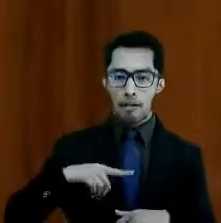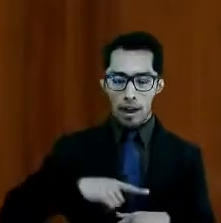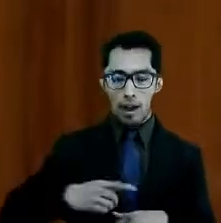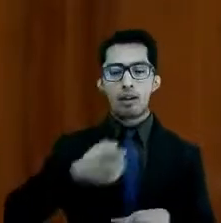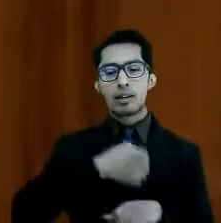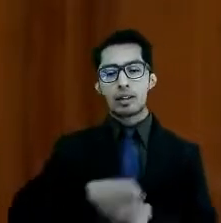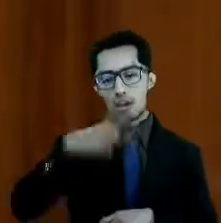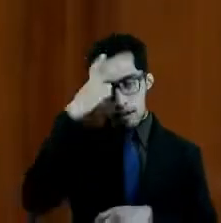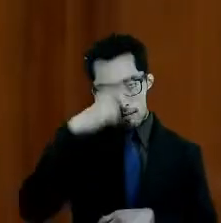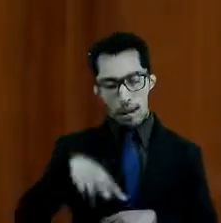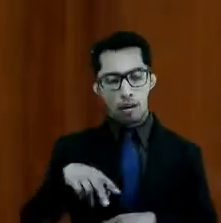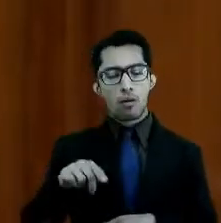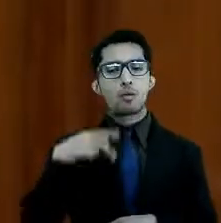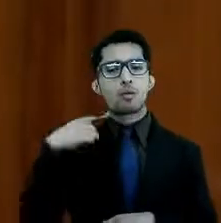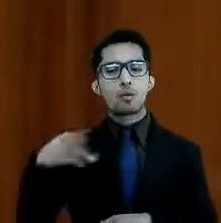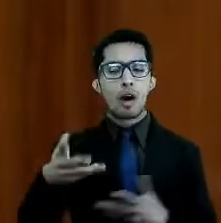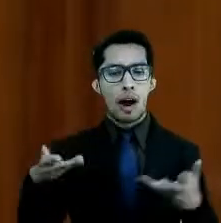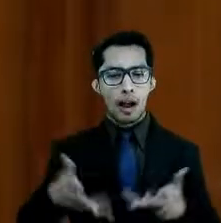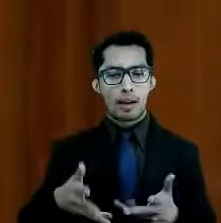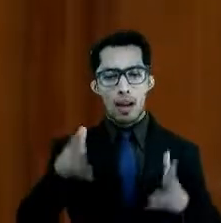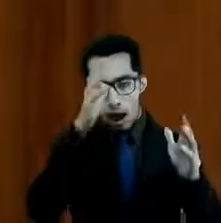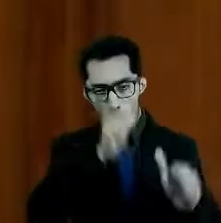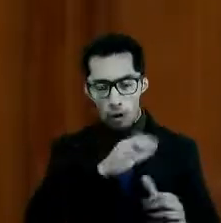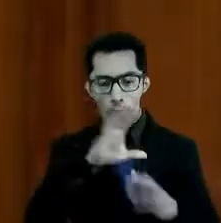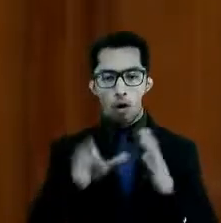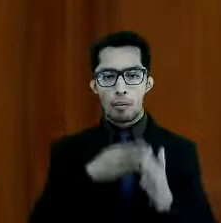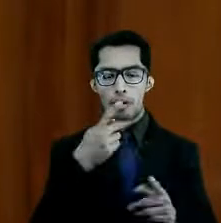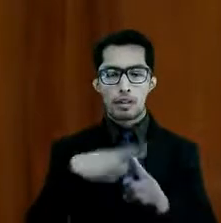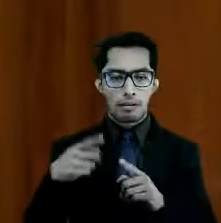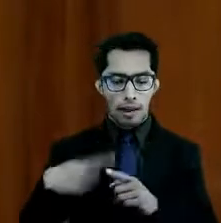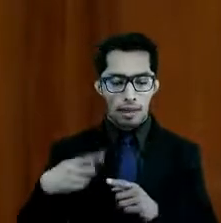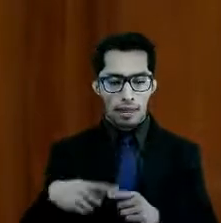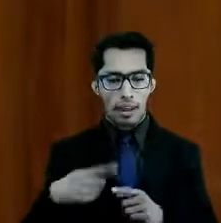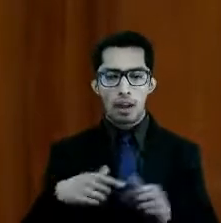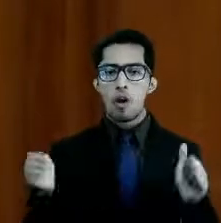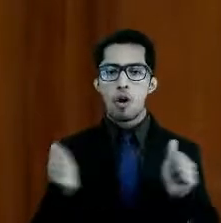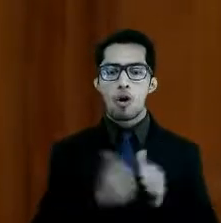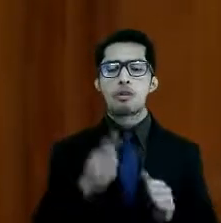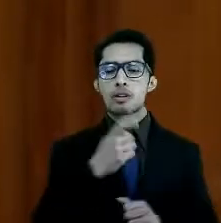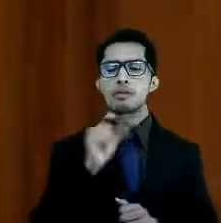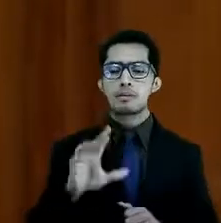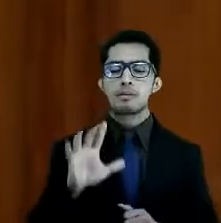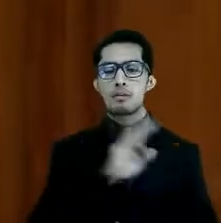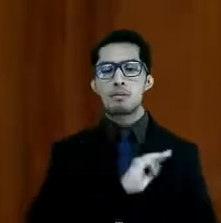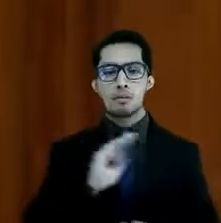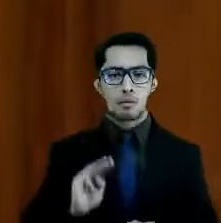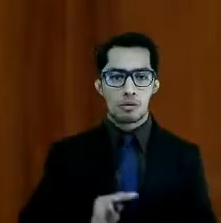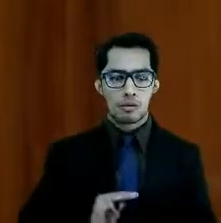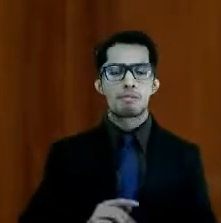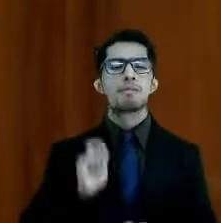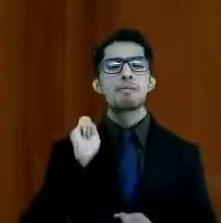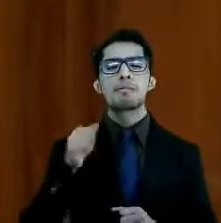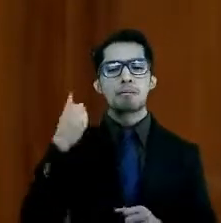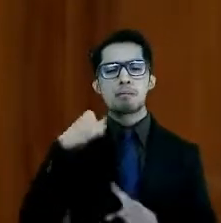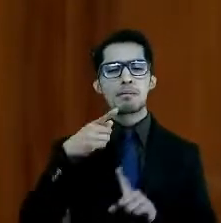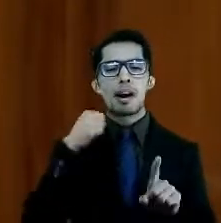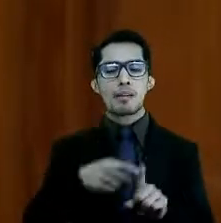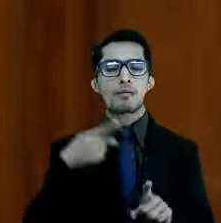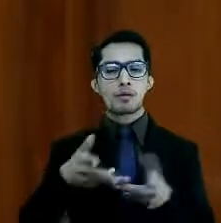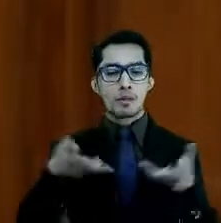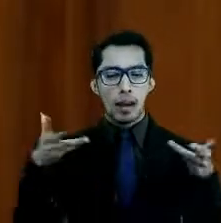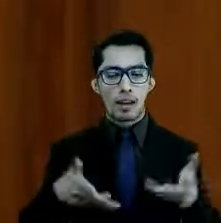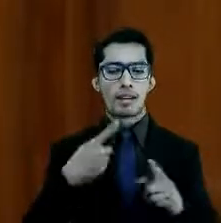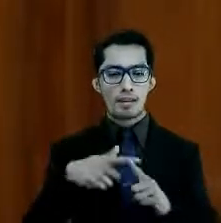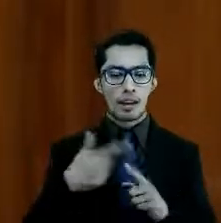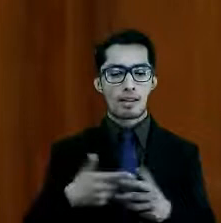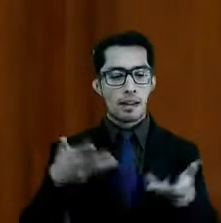de México para generar los acuerdos y convenios necesarios con los 125 municipios con la finalidad de implementar